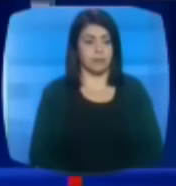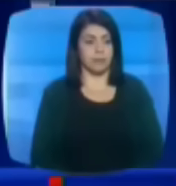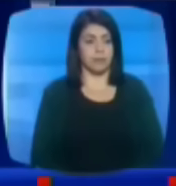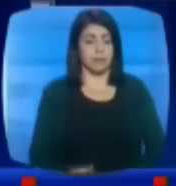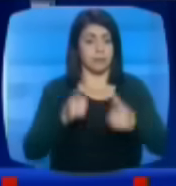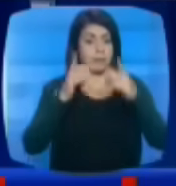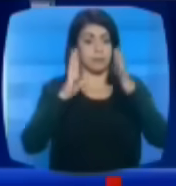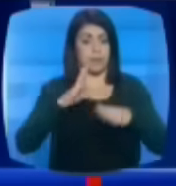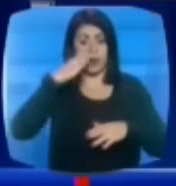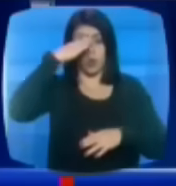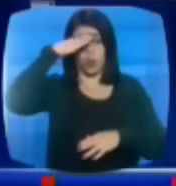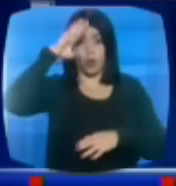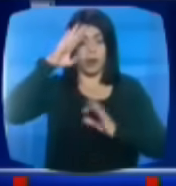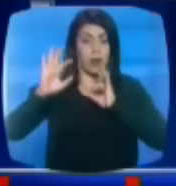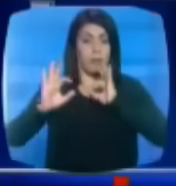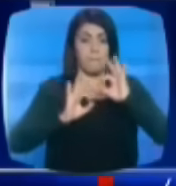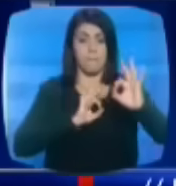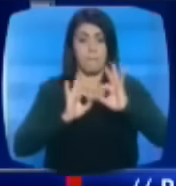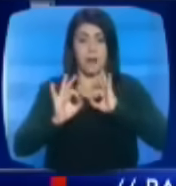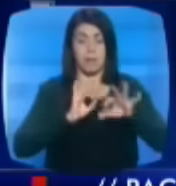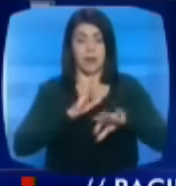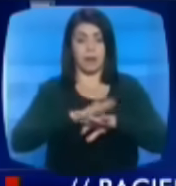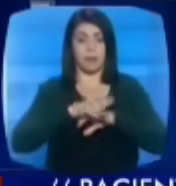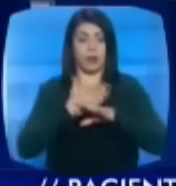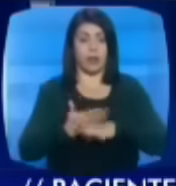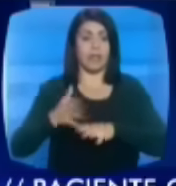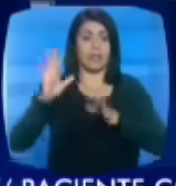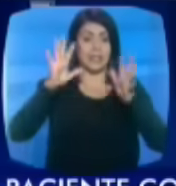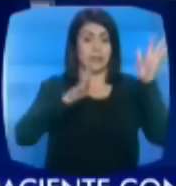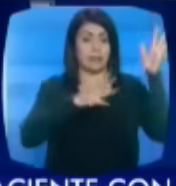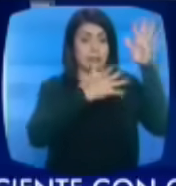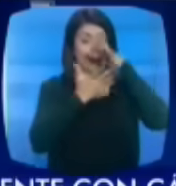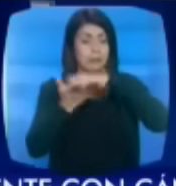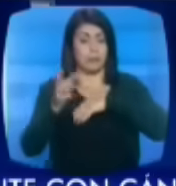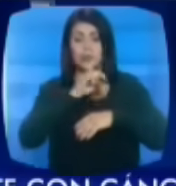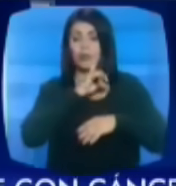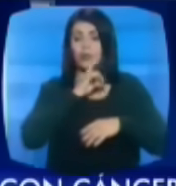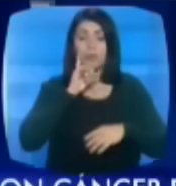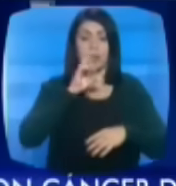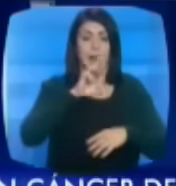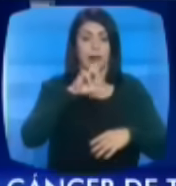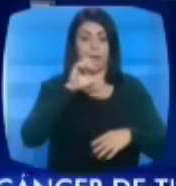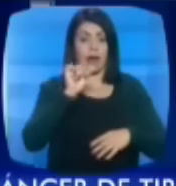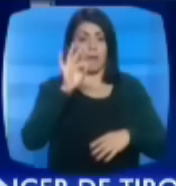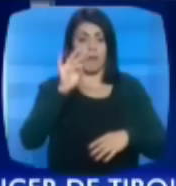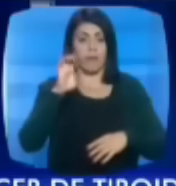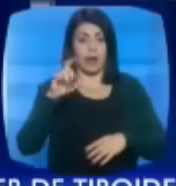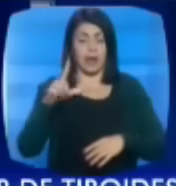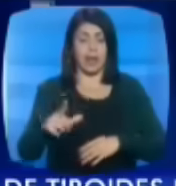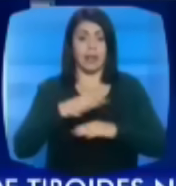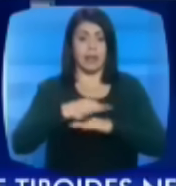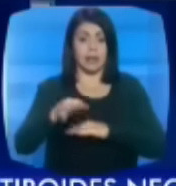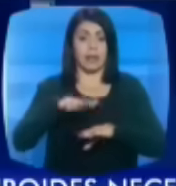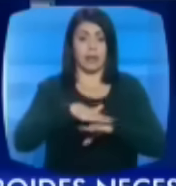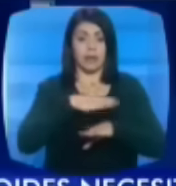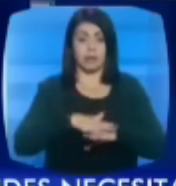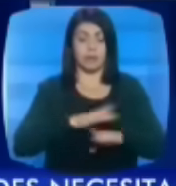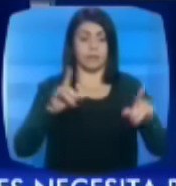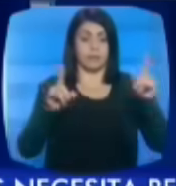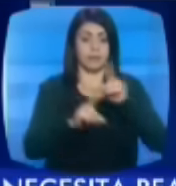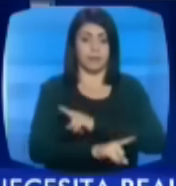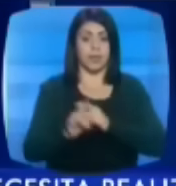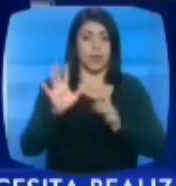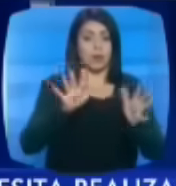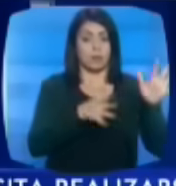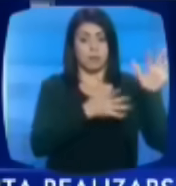Las autoridades cubanas se preparan ante la llegada de la tormenta tropical Rafael. Se espera que toque la isla este jueves convertido